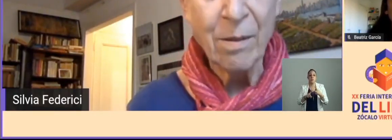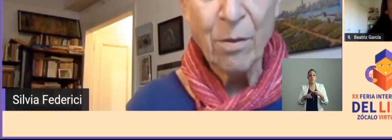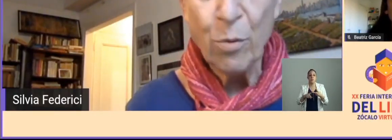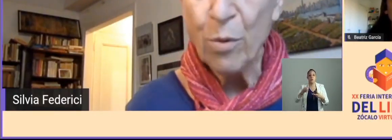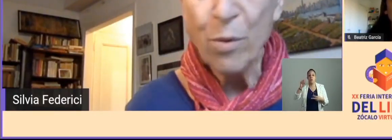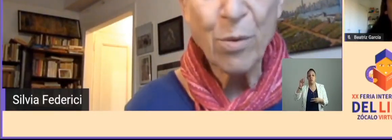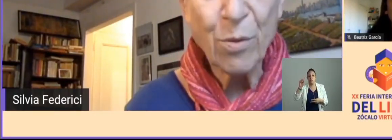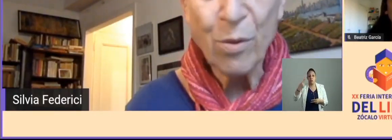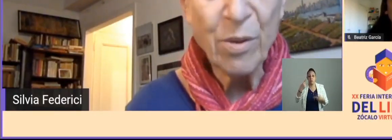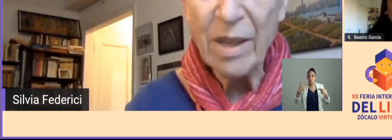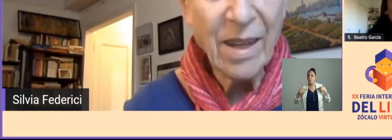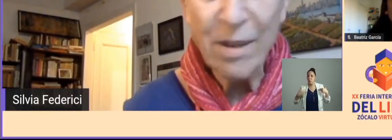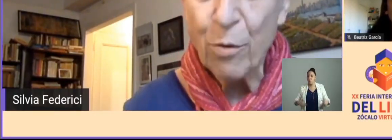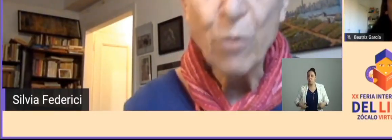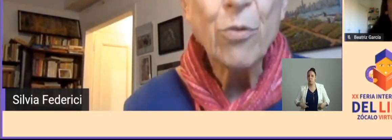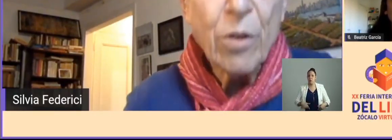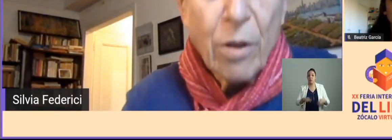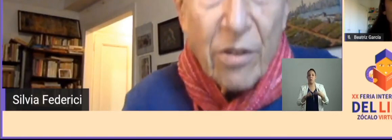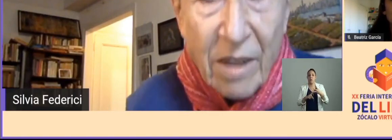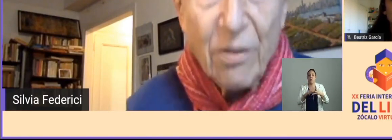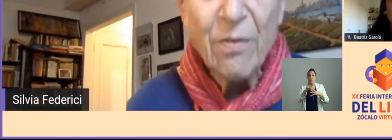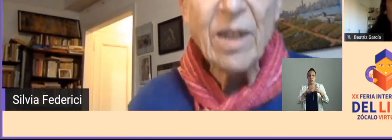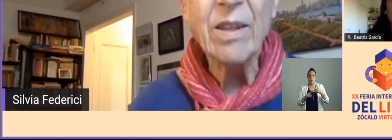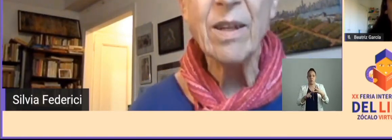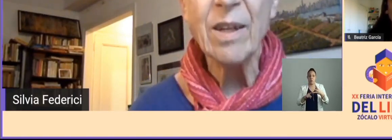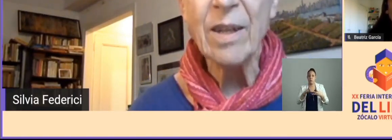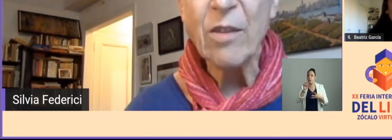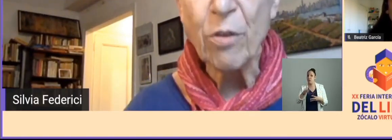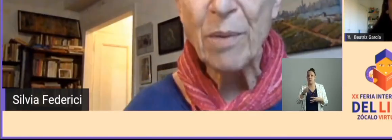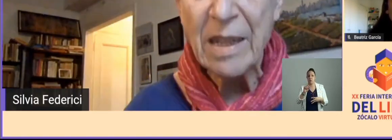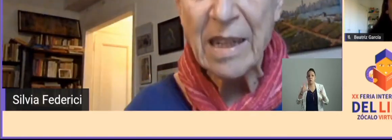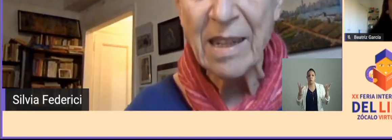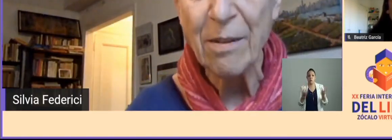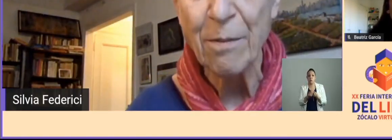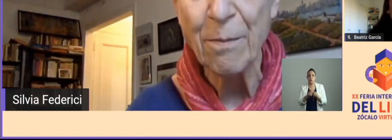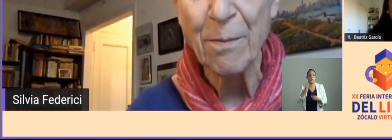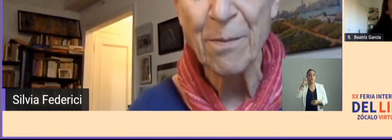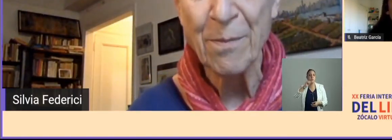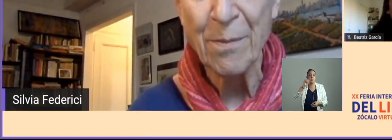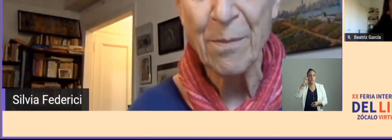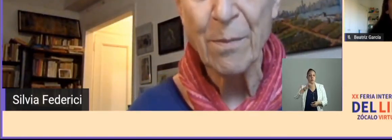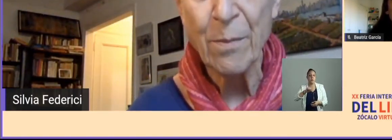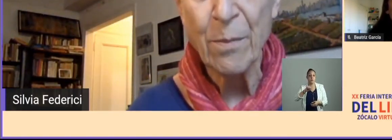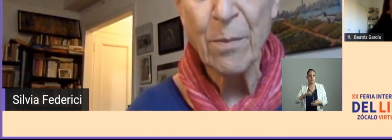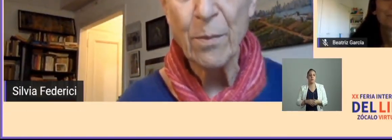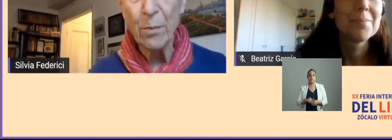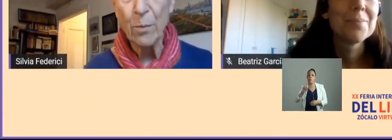no con la con todos los que viven en este planeta